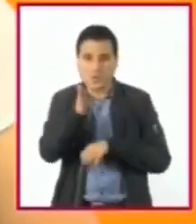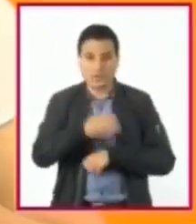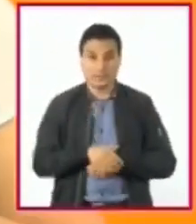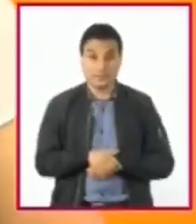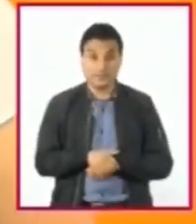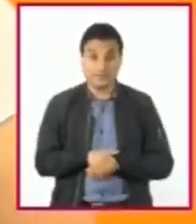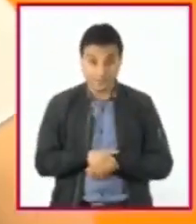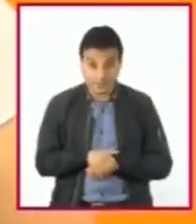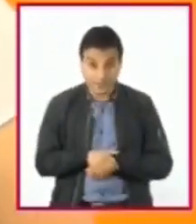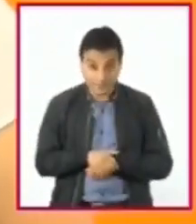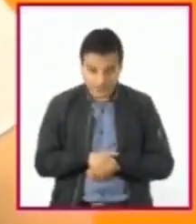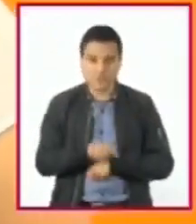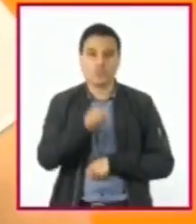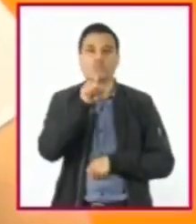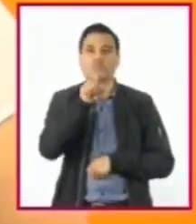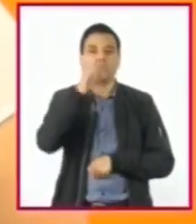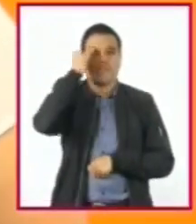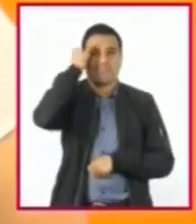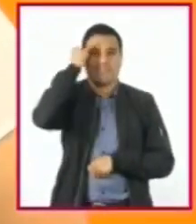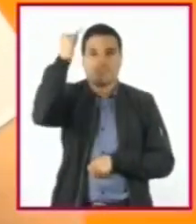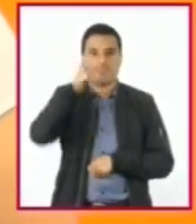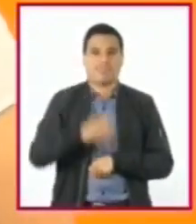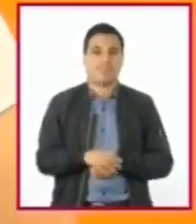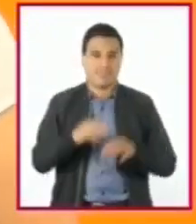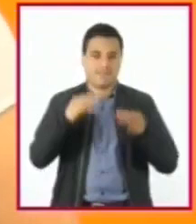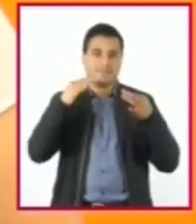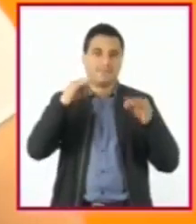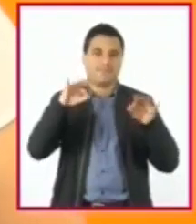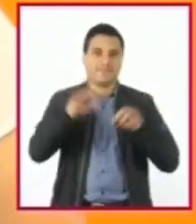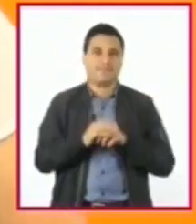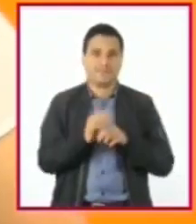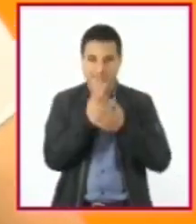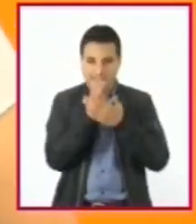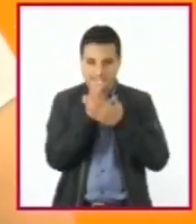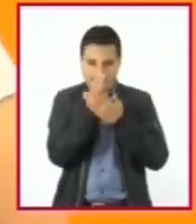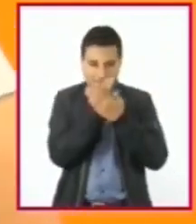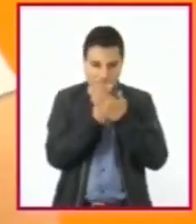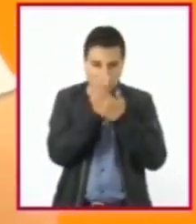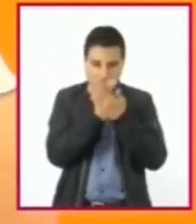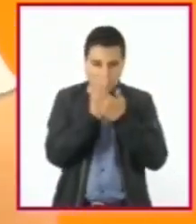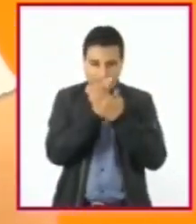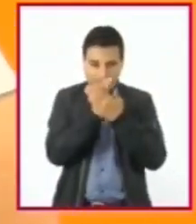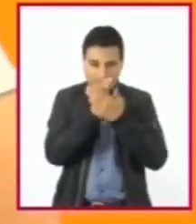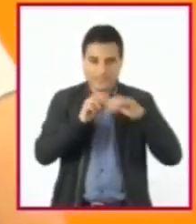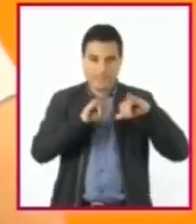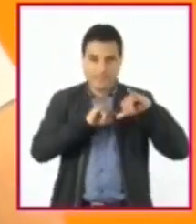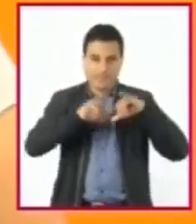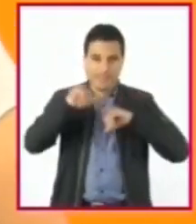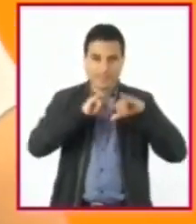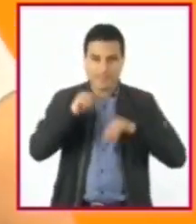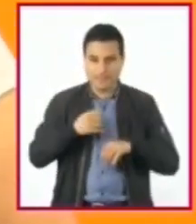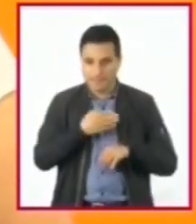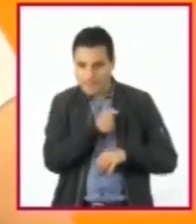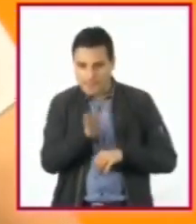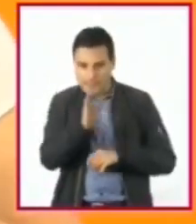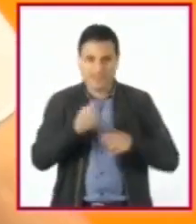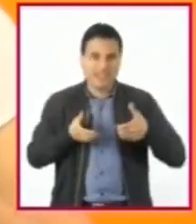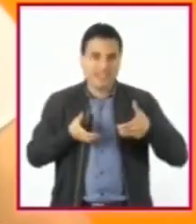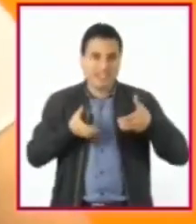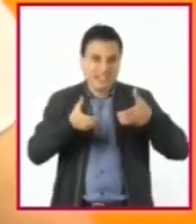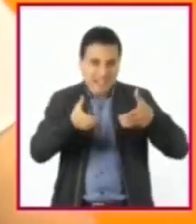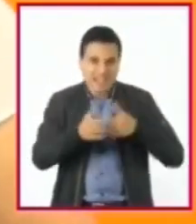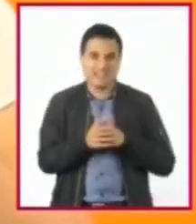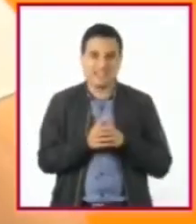Entonces, deciden elaborar un dibujo en una hoja de papel, trazándoles la ruta para llegar, dibujando las calles y